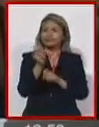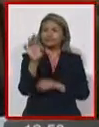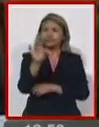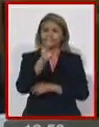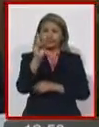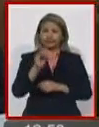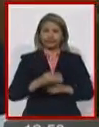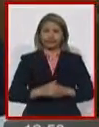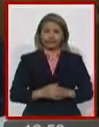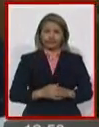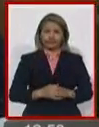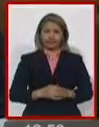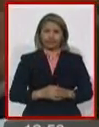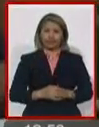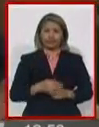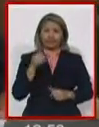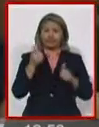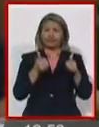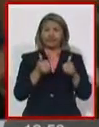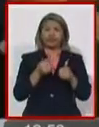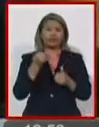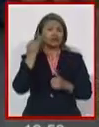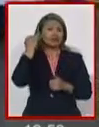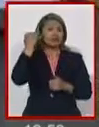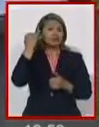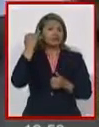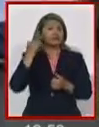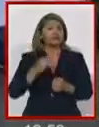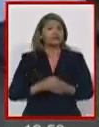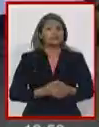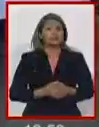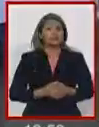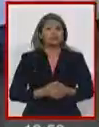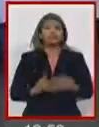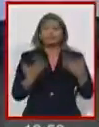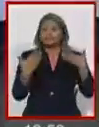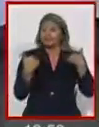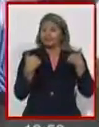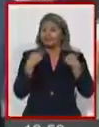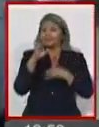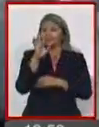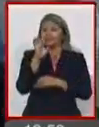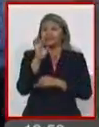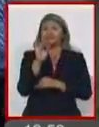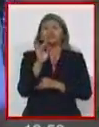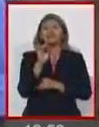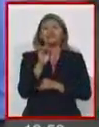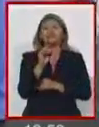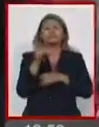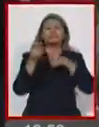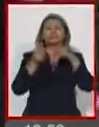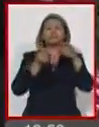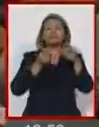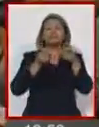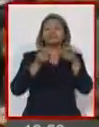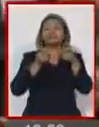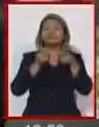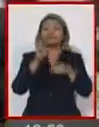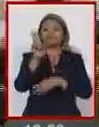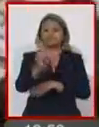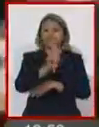Bolivia. ¿Y cuál es la posición que hemos tomado los 8 rectores del sistema universitario